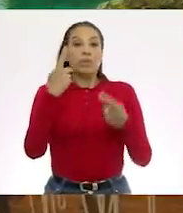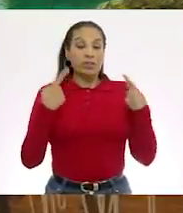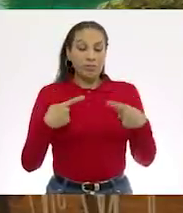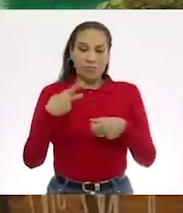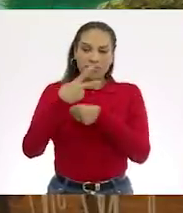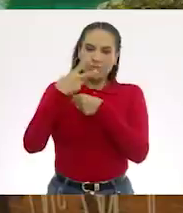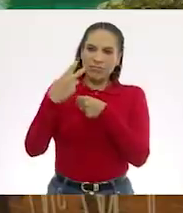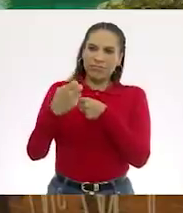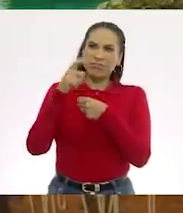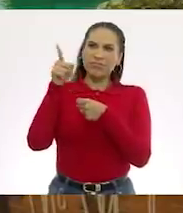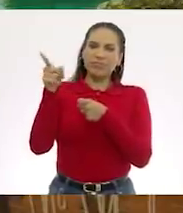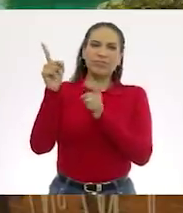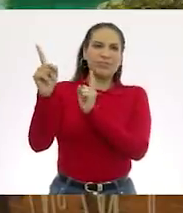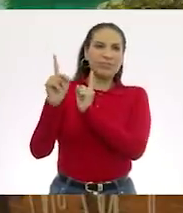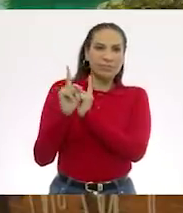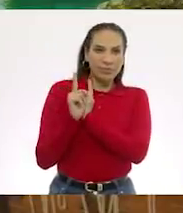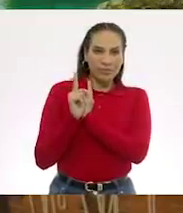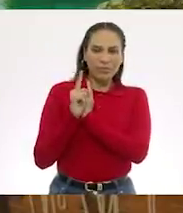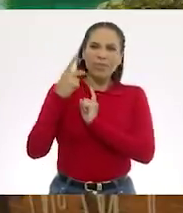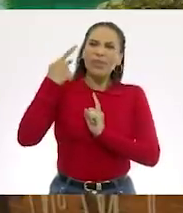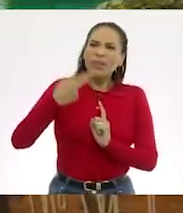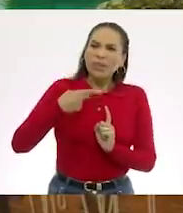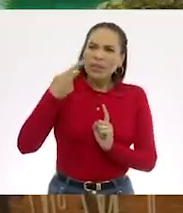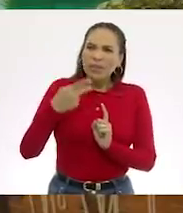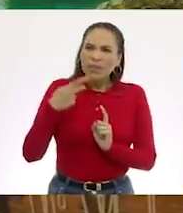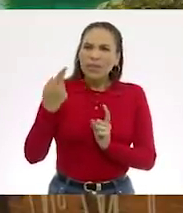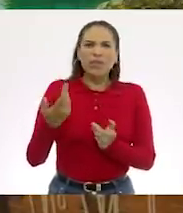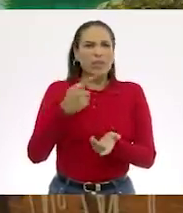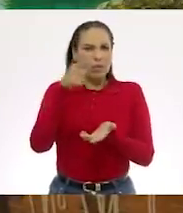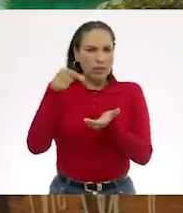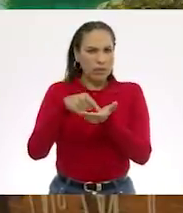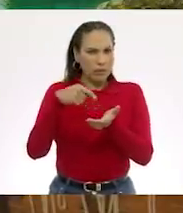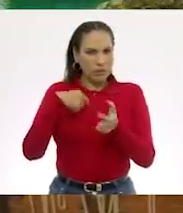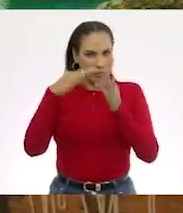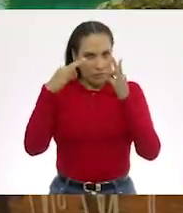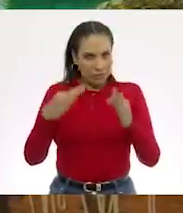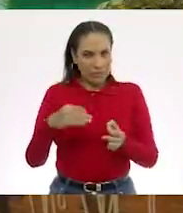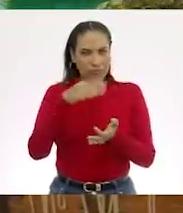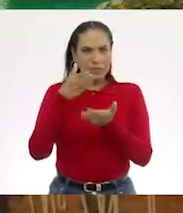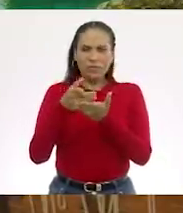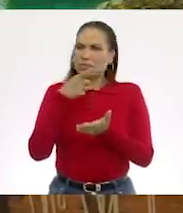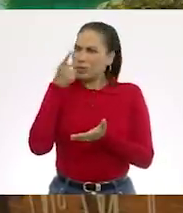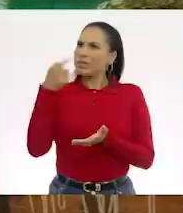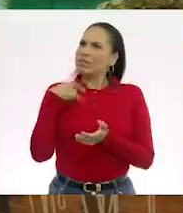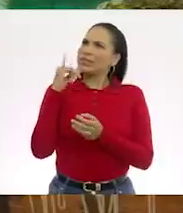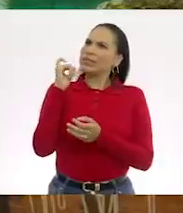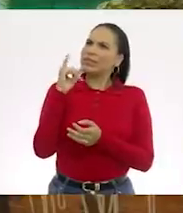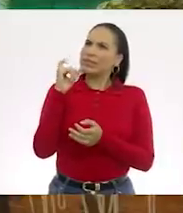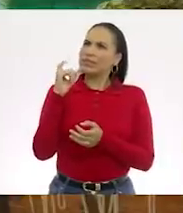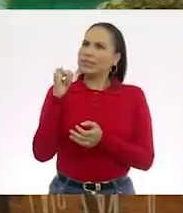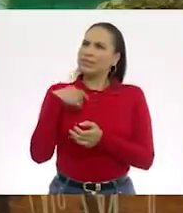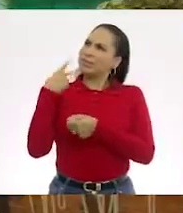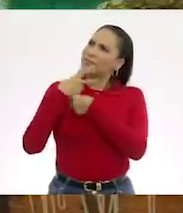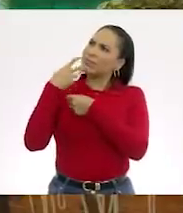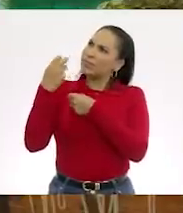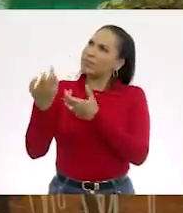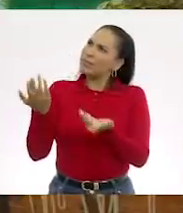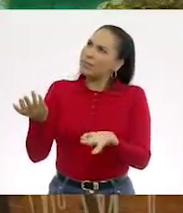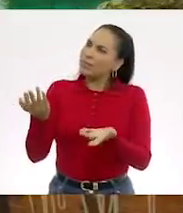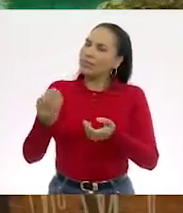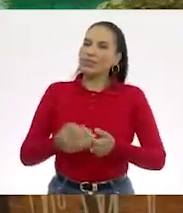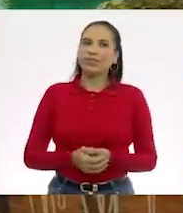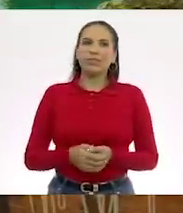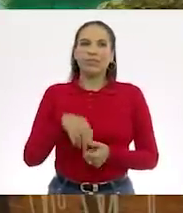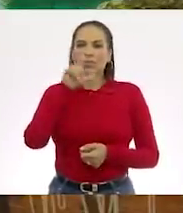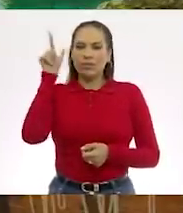invitadas se acercó y me preguntó que si estaba en el lugar correcto. Yo le dije que sí, que me habían invitado.